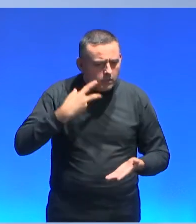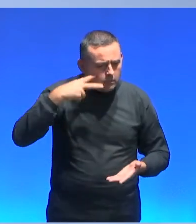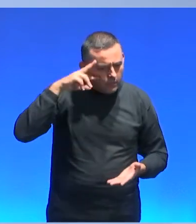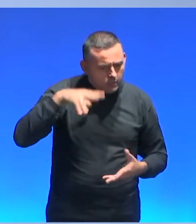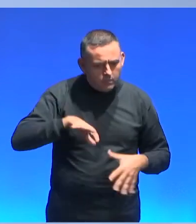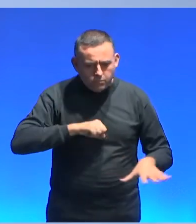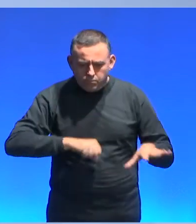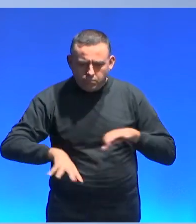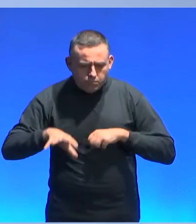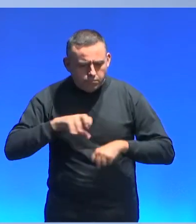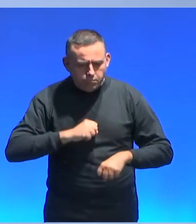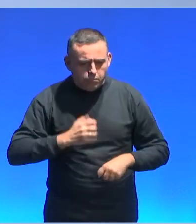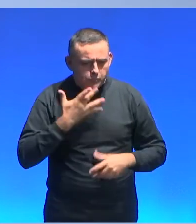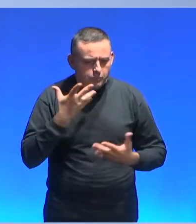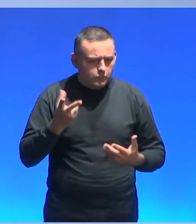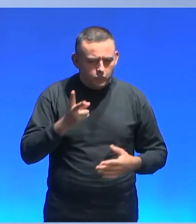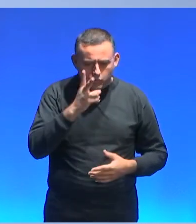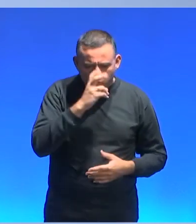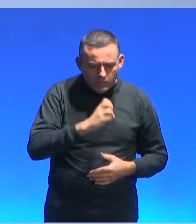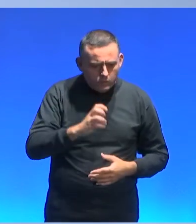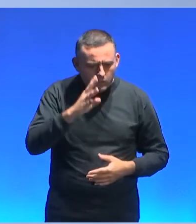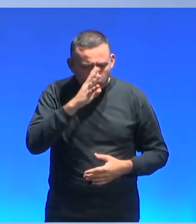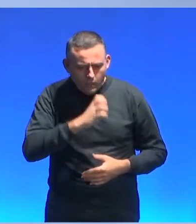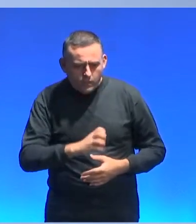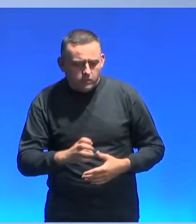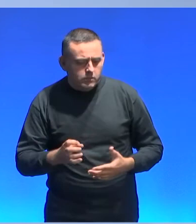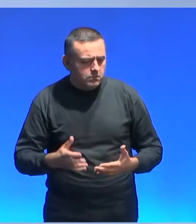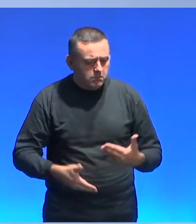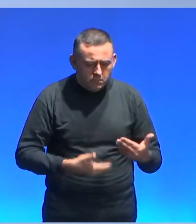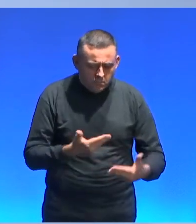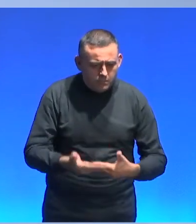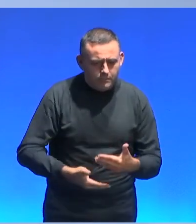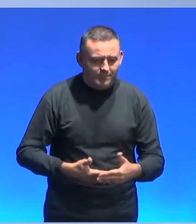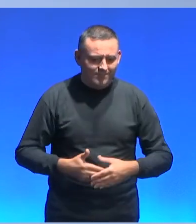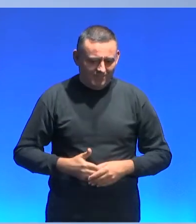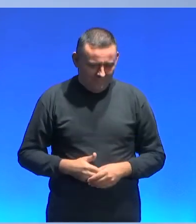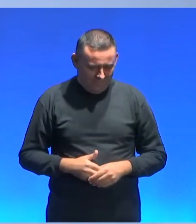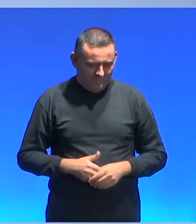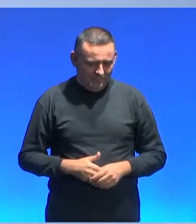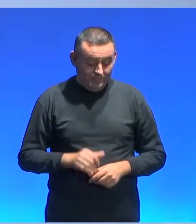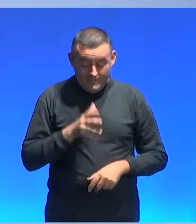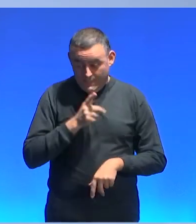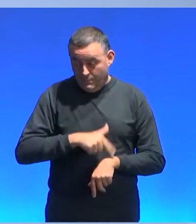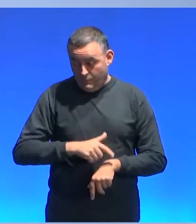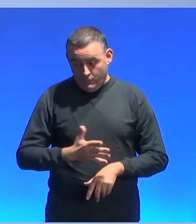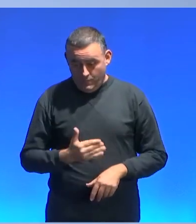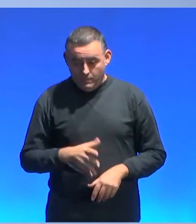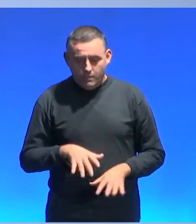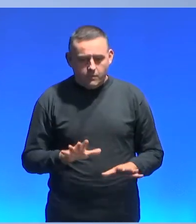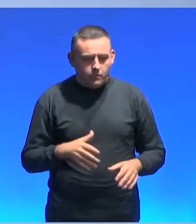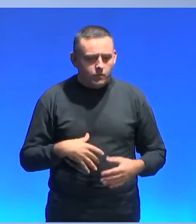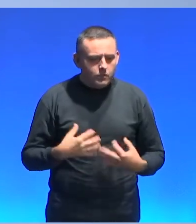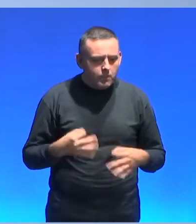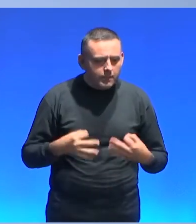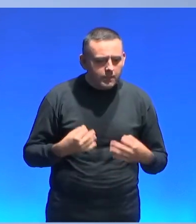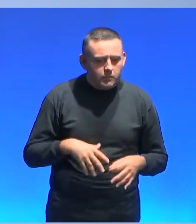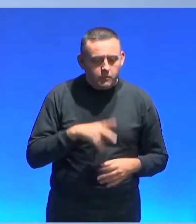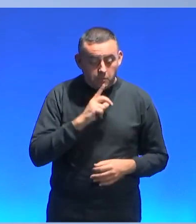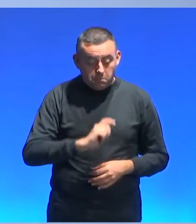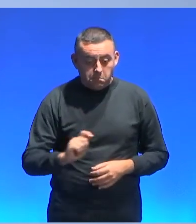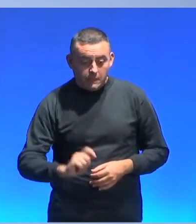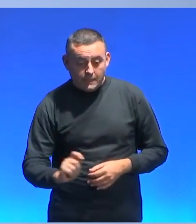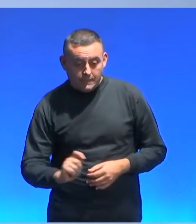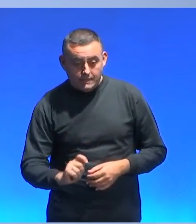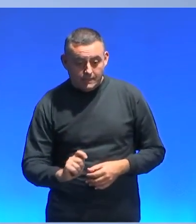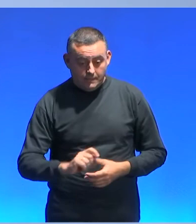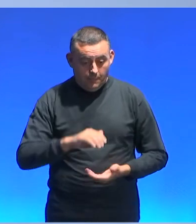A los 2 años, a los 4, ahora no tengo tiempo, pero para decir, yo propongo siempre que un niño de pocos meses,